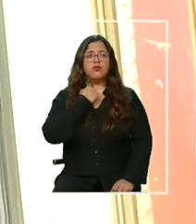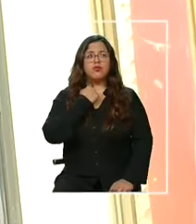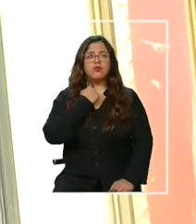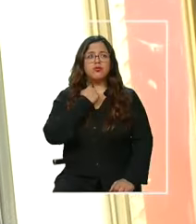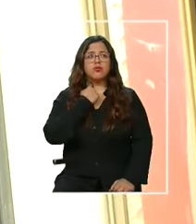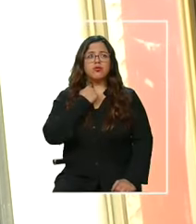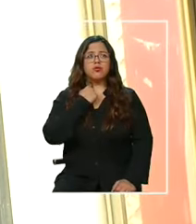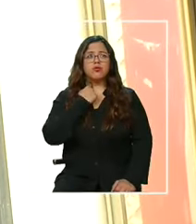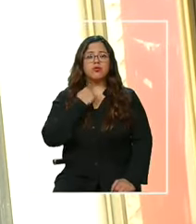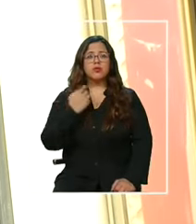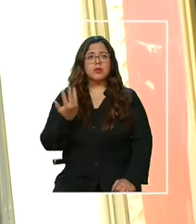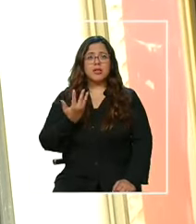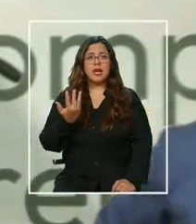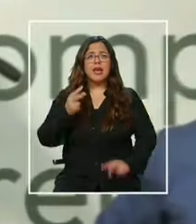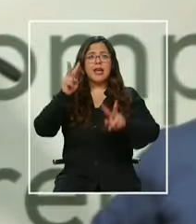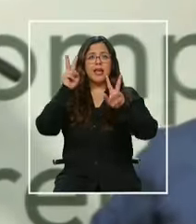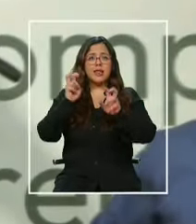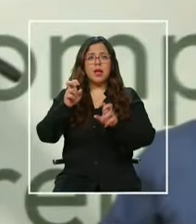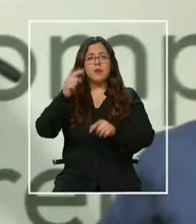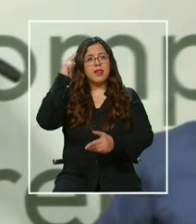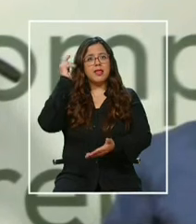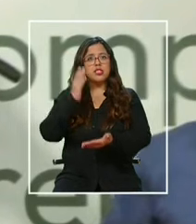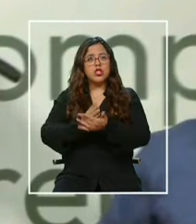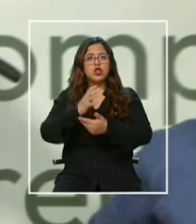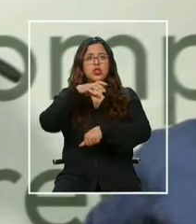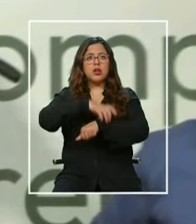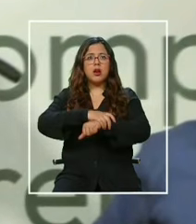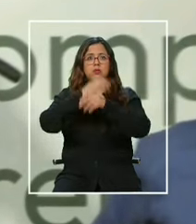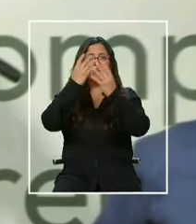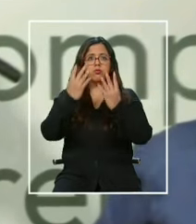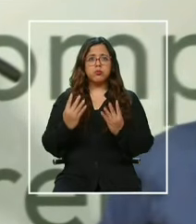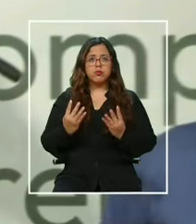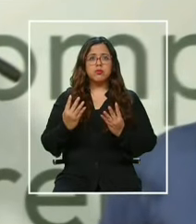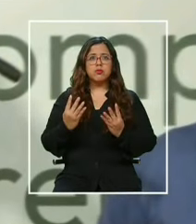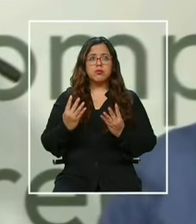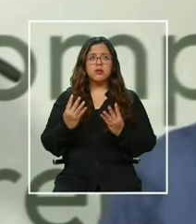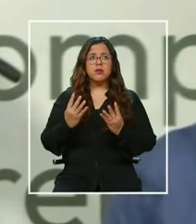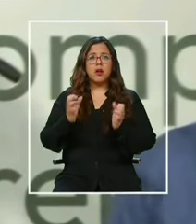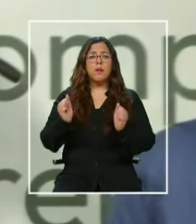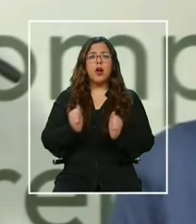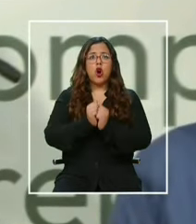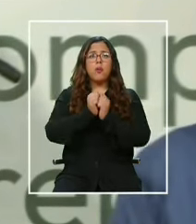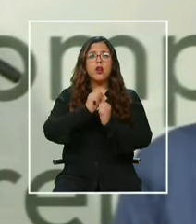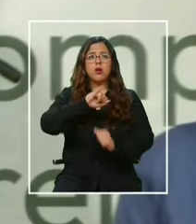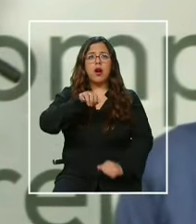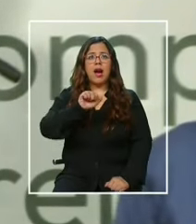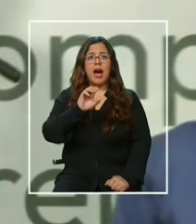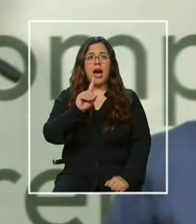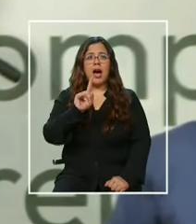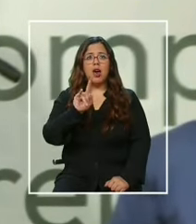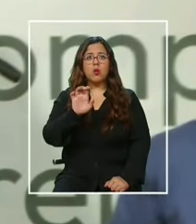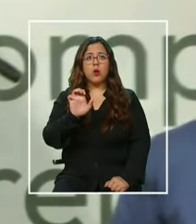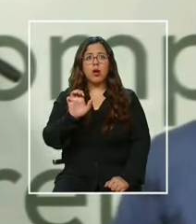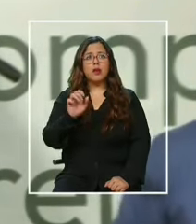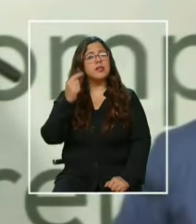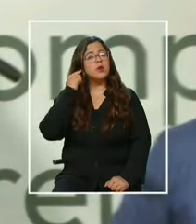que es la cautelar de prisión preventiva para el compañero Daniel Jadue.